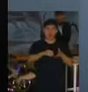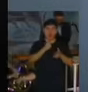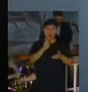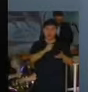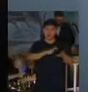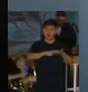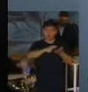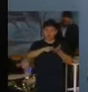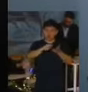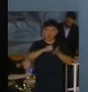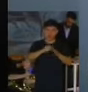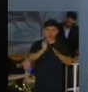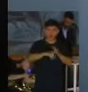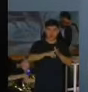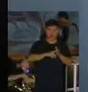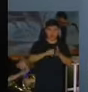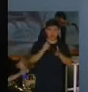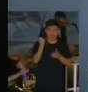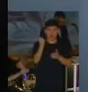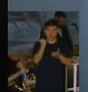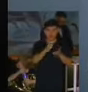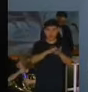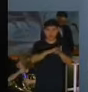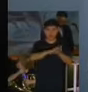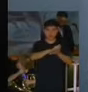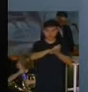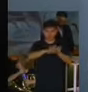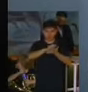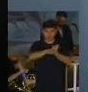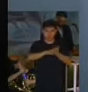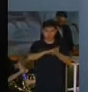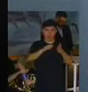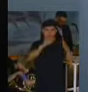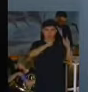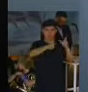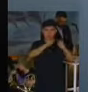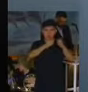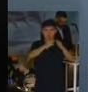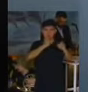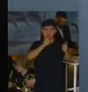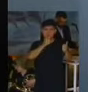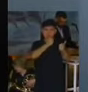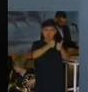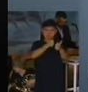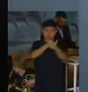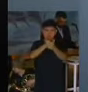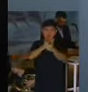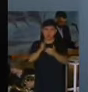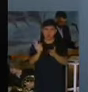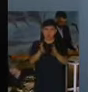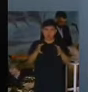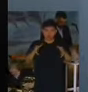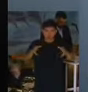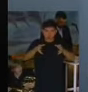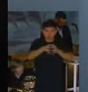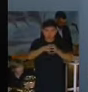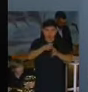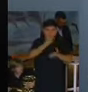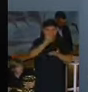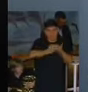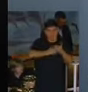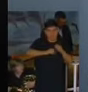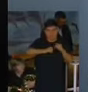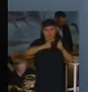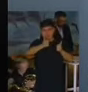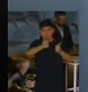económicas y financieramente, nos acercamos a los vecinos y vamos transitando juntos, con aciertos y errores, un camino